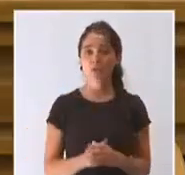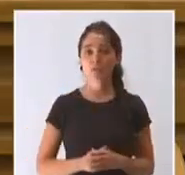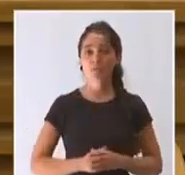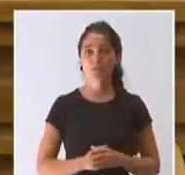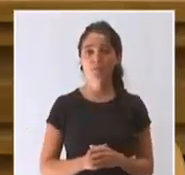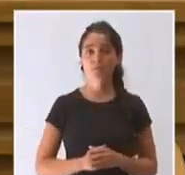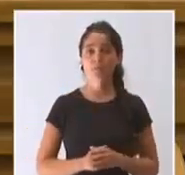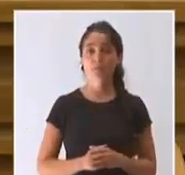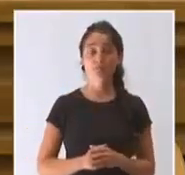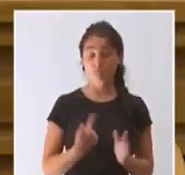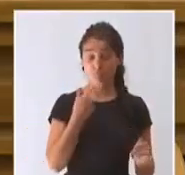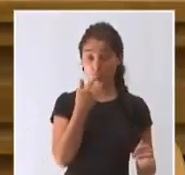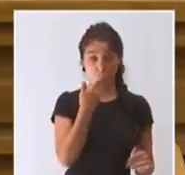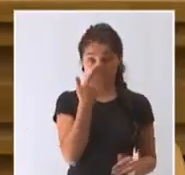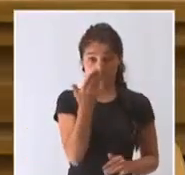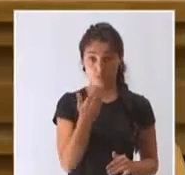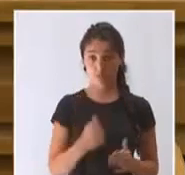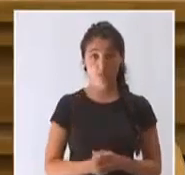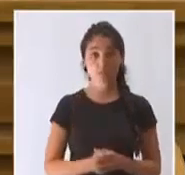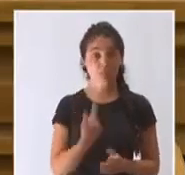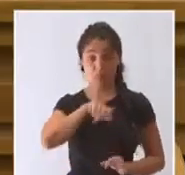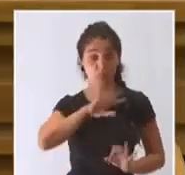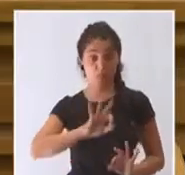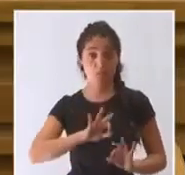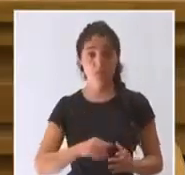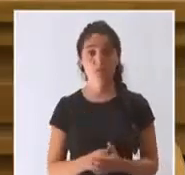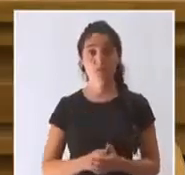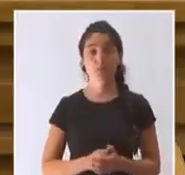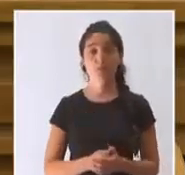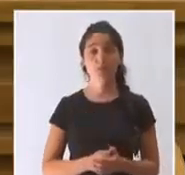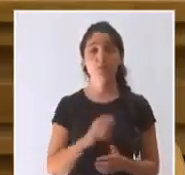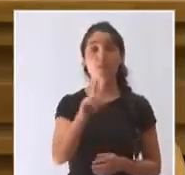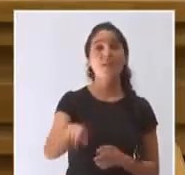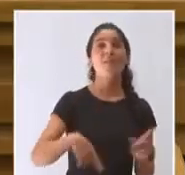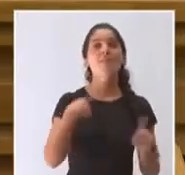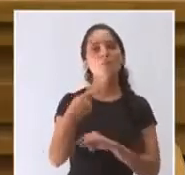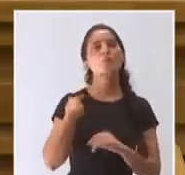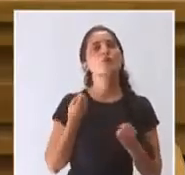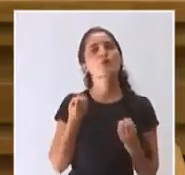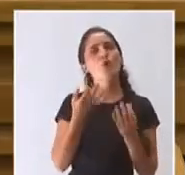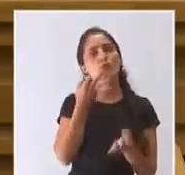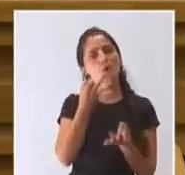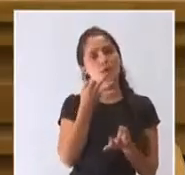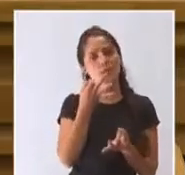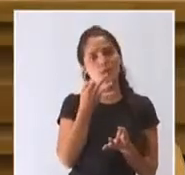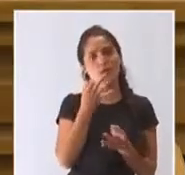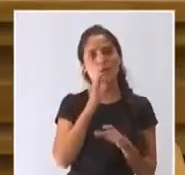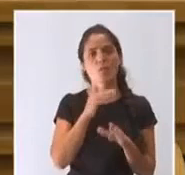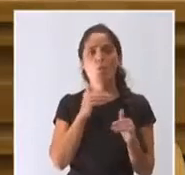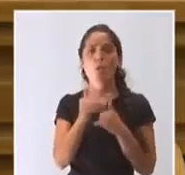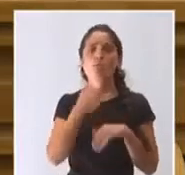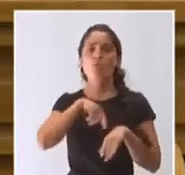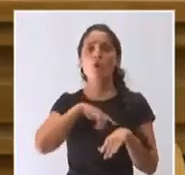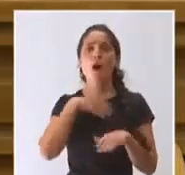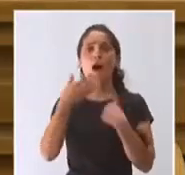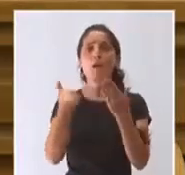lo somos sinceramente lo voy a comentar con algo más de detalle cuando hable de despoblamiento porque es el gran reto sortear parte de las